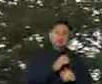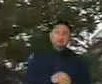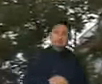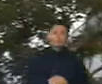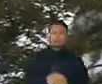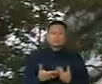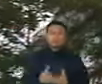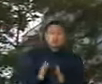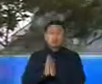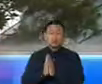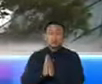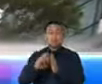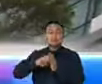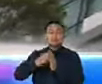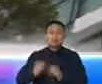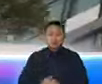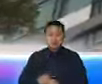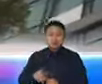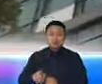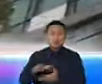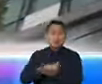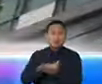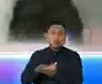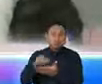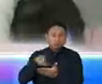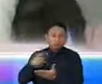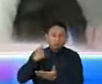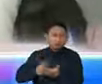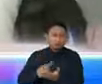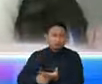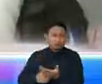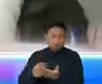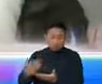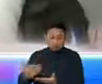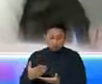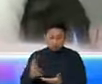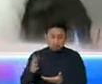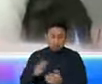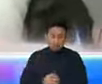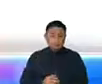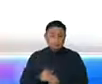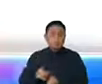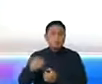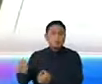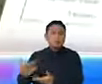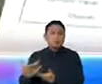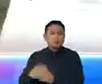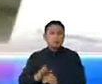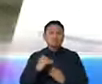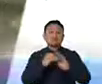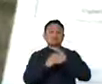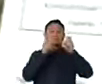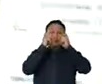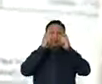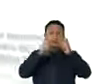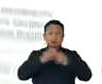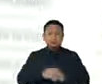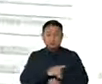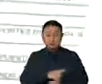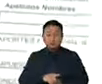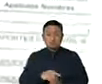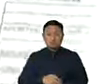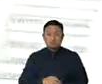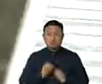solicitado a la Contraloría una copia del examen especial que se le hizo, pero no ha recibido respuesta. Dicho informe fue remitido a la Fiscalía, en donde, según Ledil,